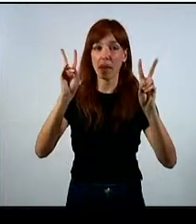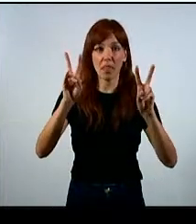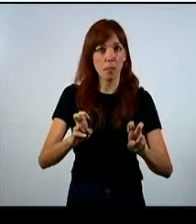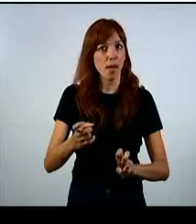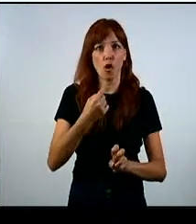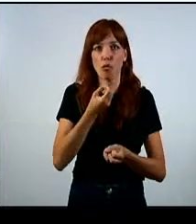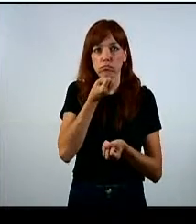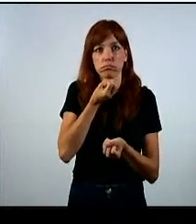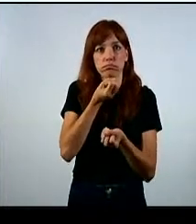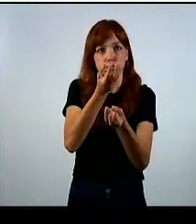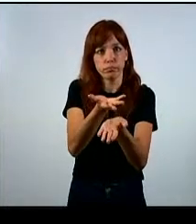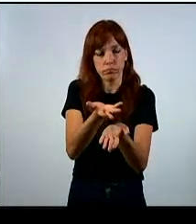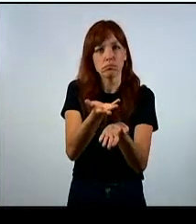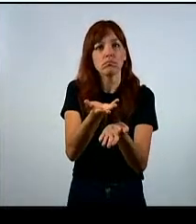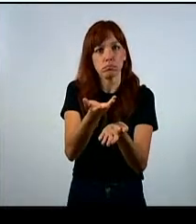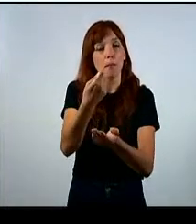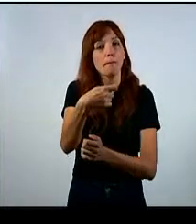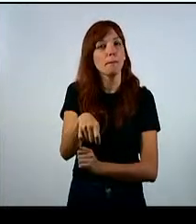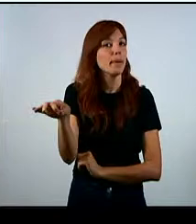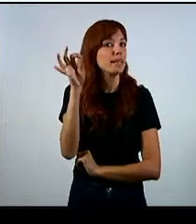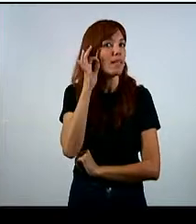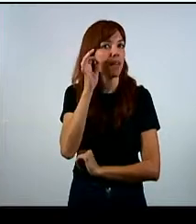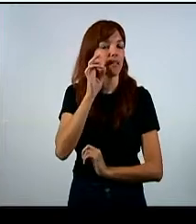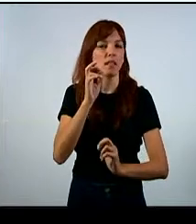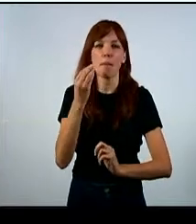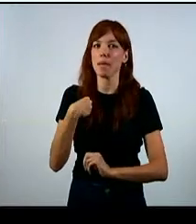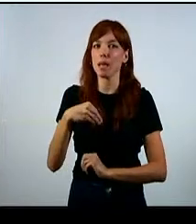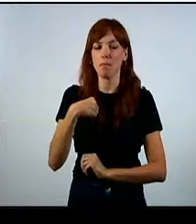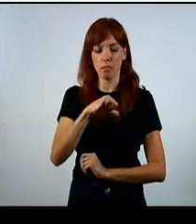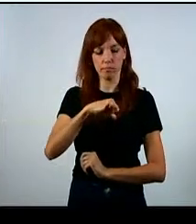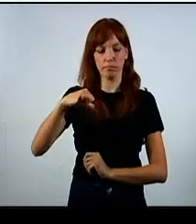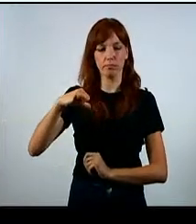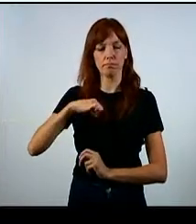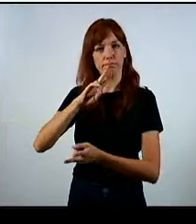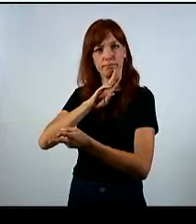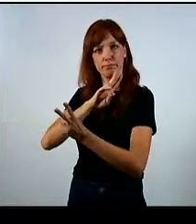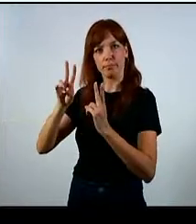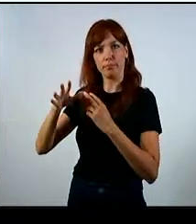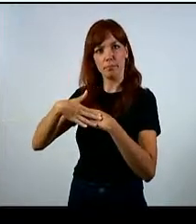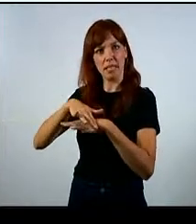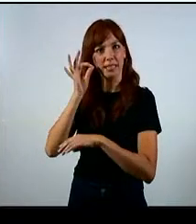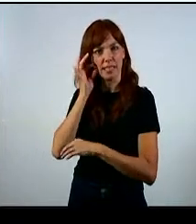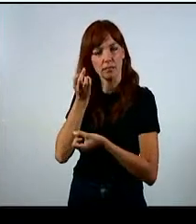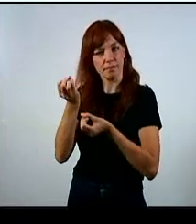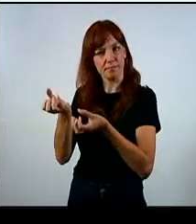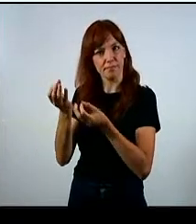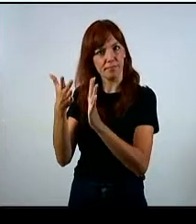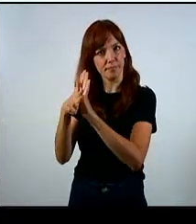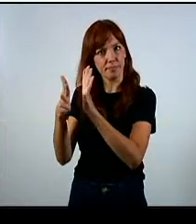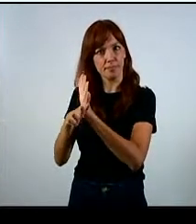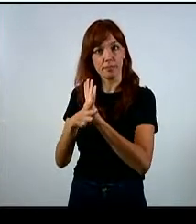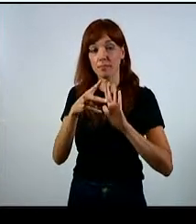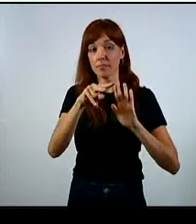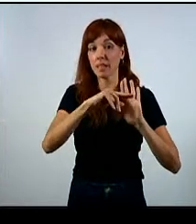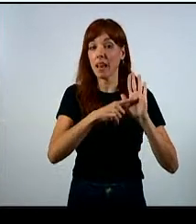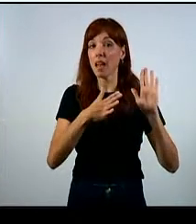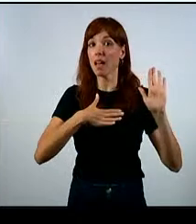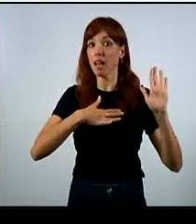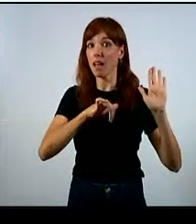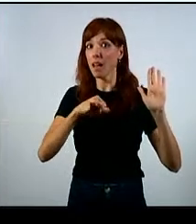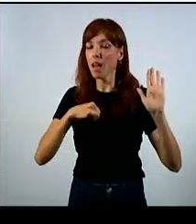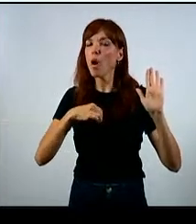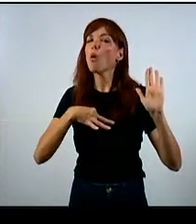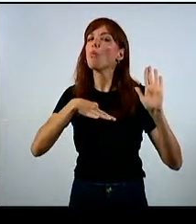propia presidenta contestó directamente a la ministra. Nuestras normas nos permiten hacer uso de la